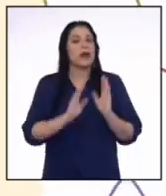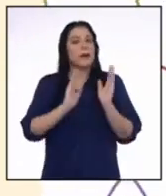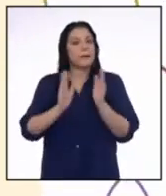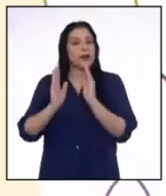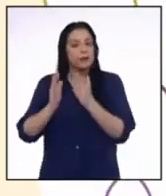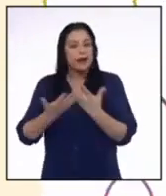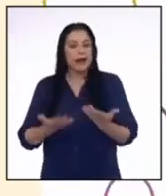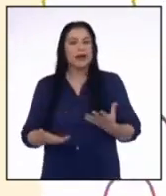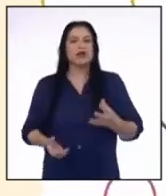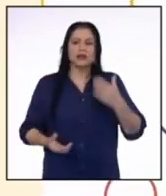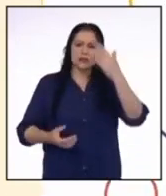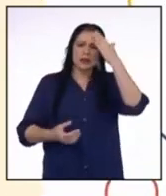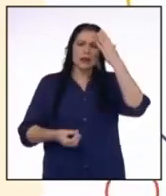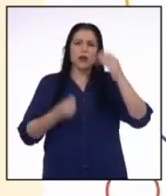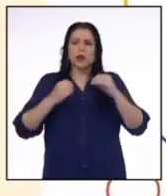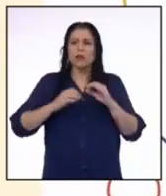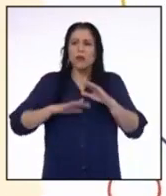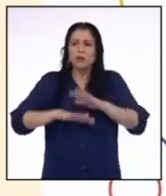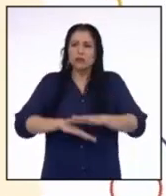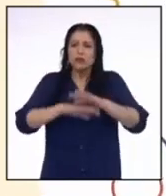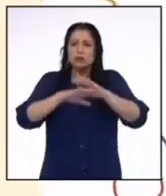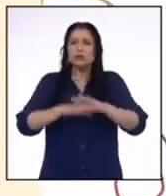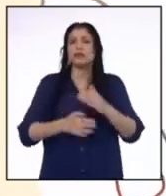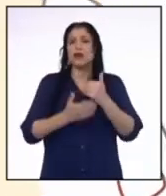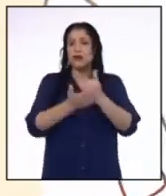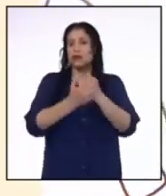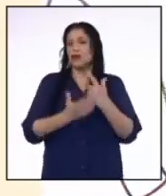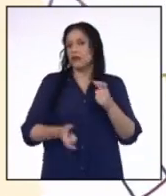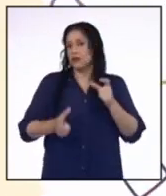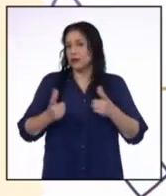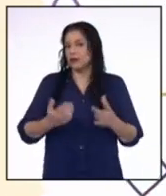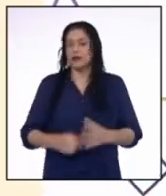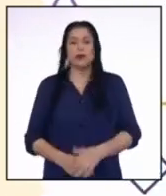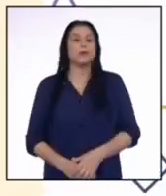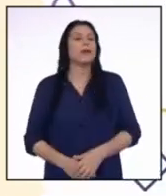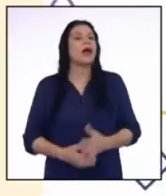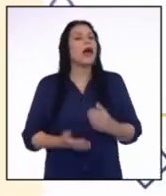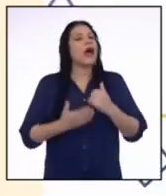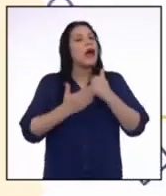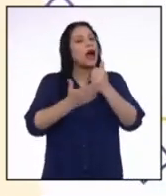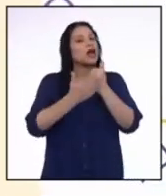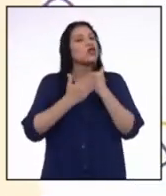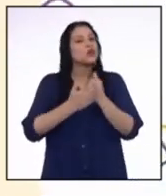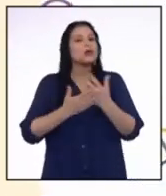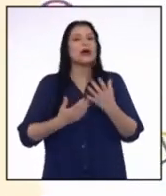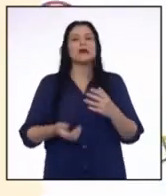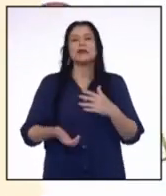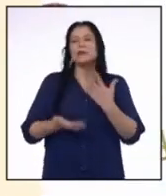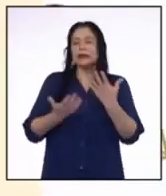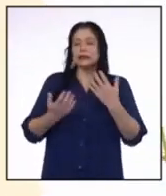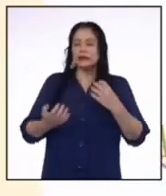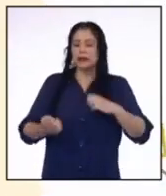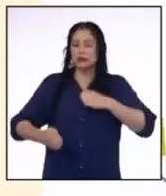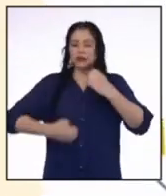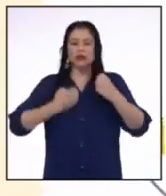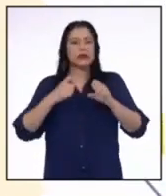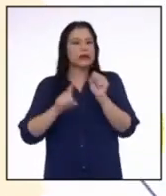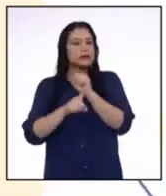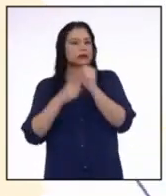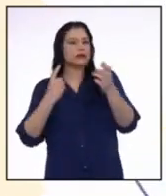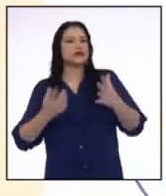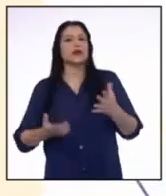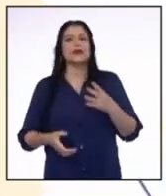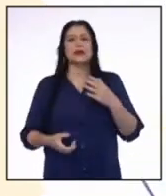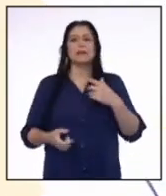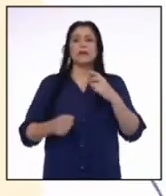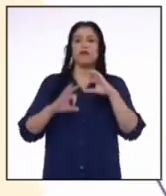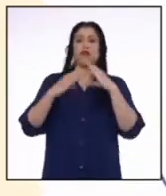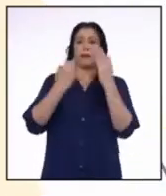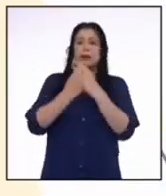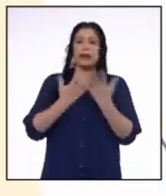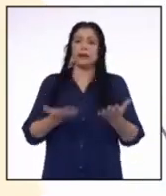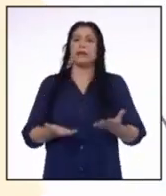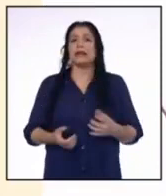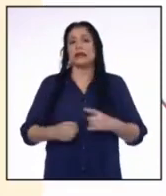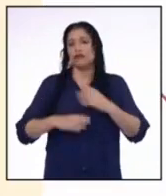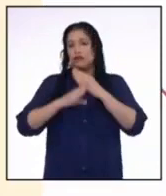Prepararnos en primeros auxilios. Ayudar en el aspecto socioemocional a nuestros seres queridos para afrontar la emergencia.